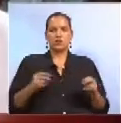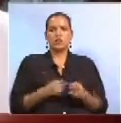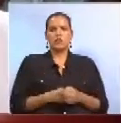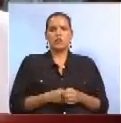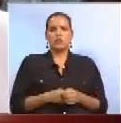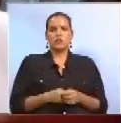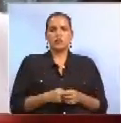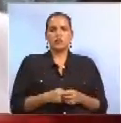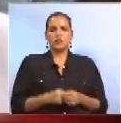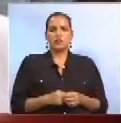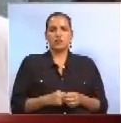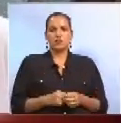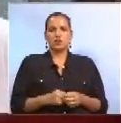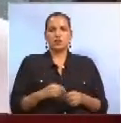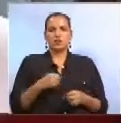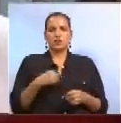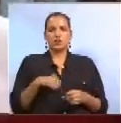correspondiente,